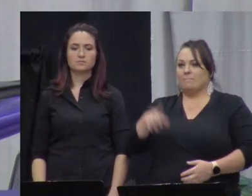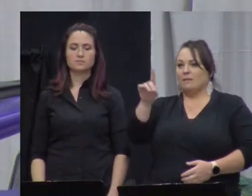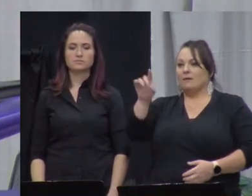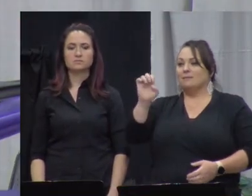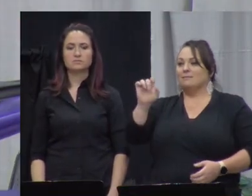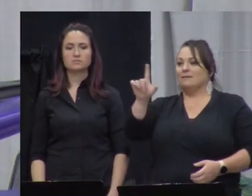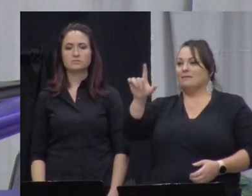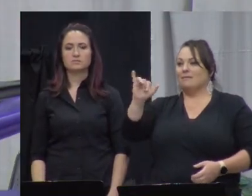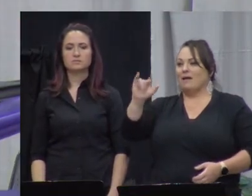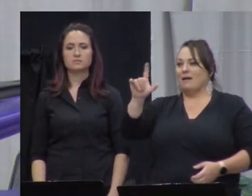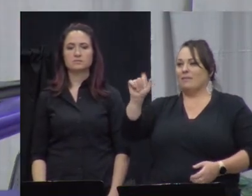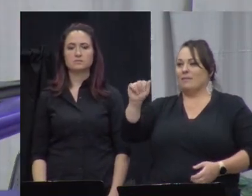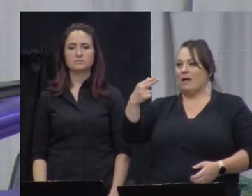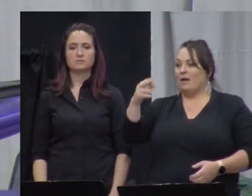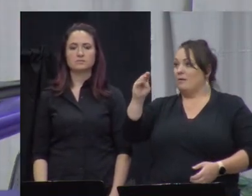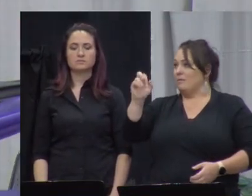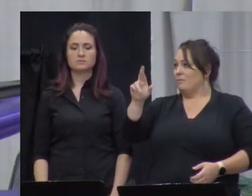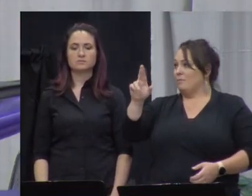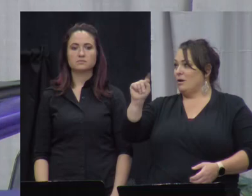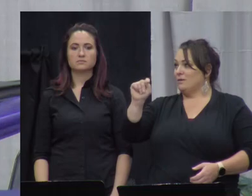Delilah Martinez.